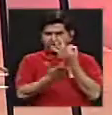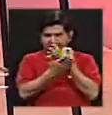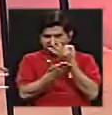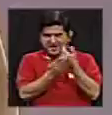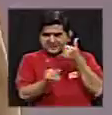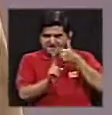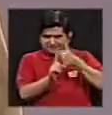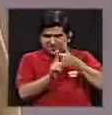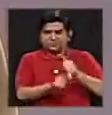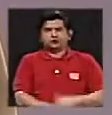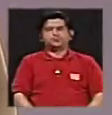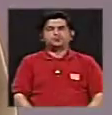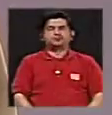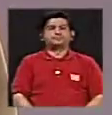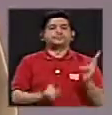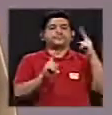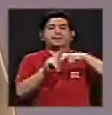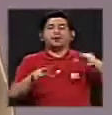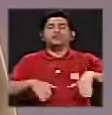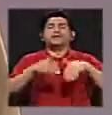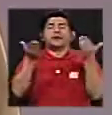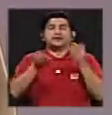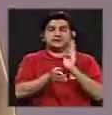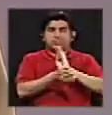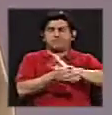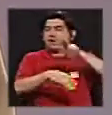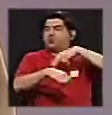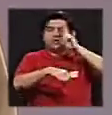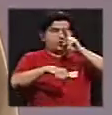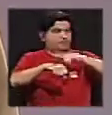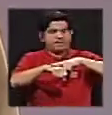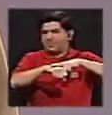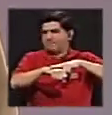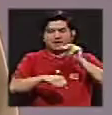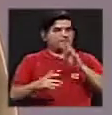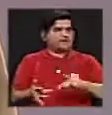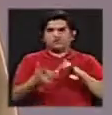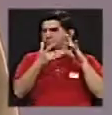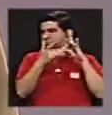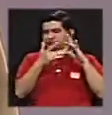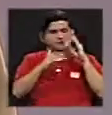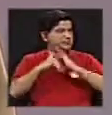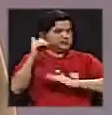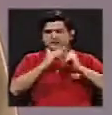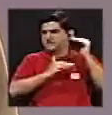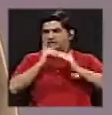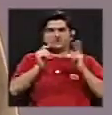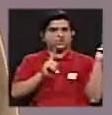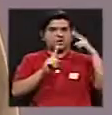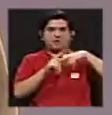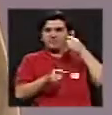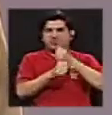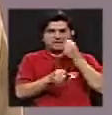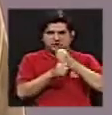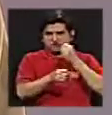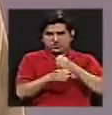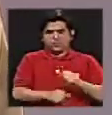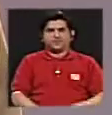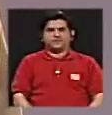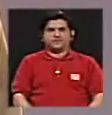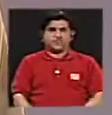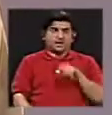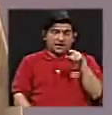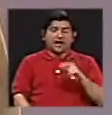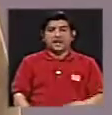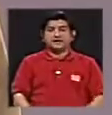en sí. ¿Cómo se va a ejecutar? Porque un banco normalmente no son expertos en construcción ni ejecución de obra. Entonces, a